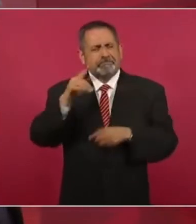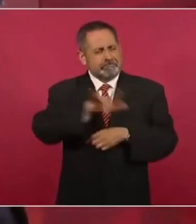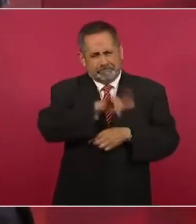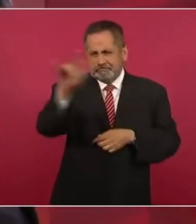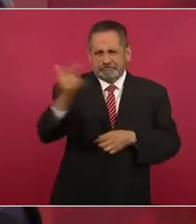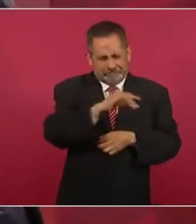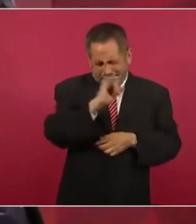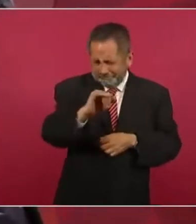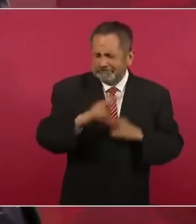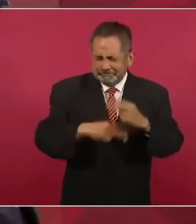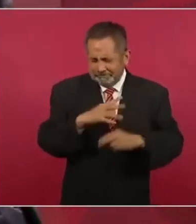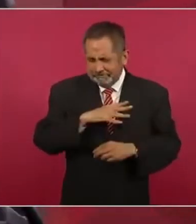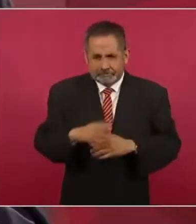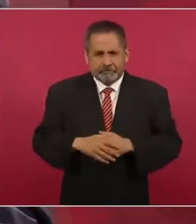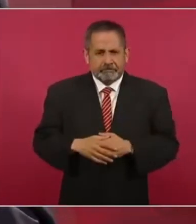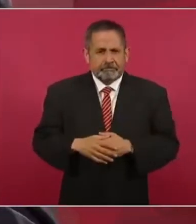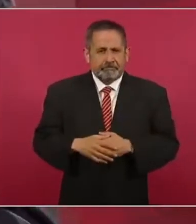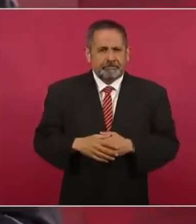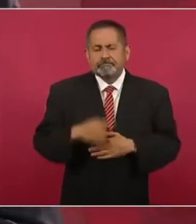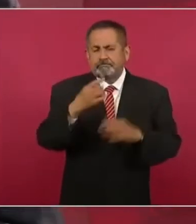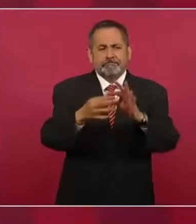Es que les cuento en breve la historia,